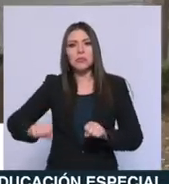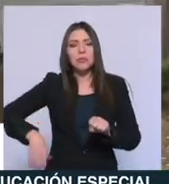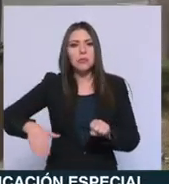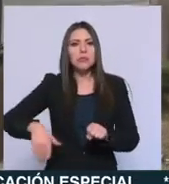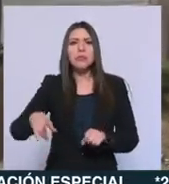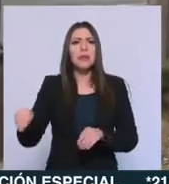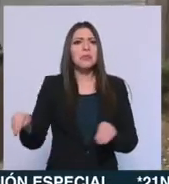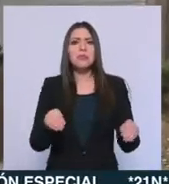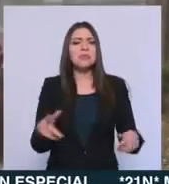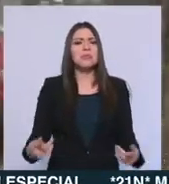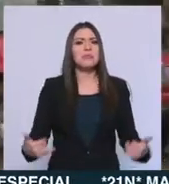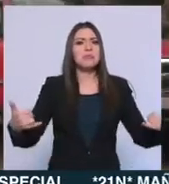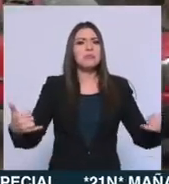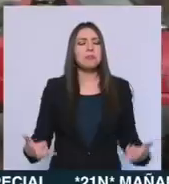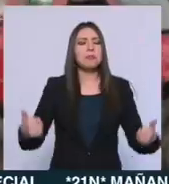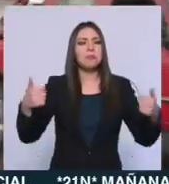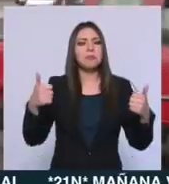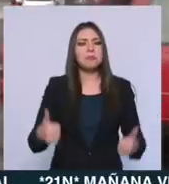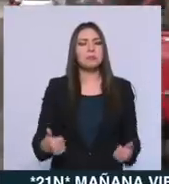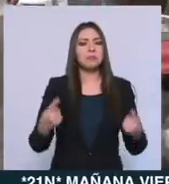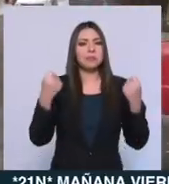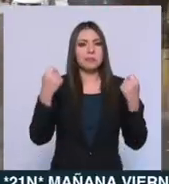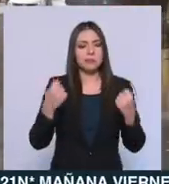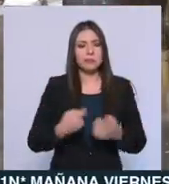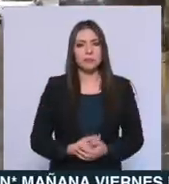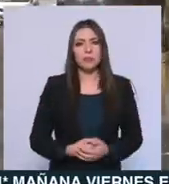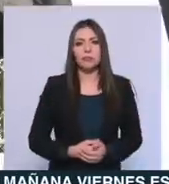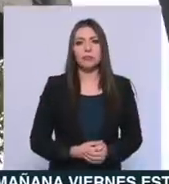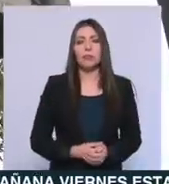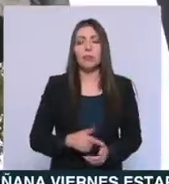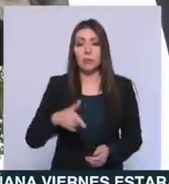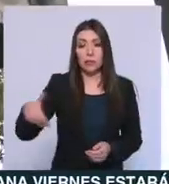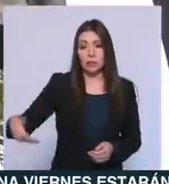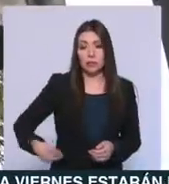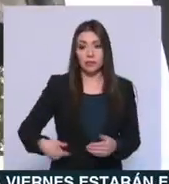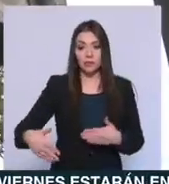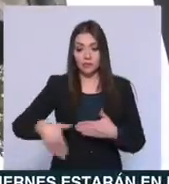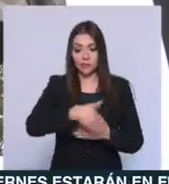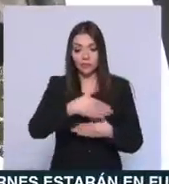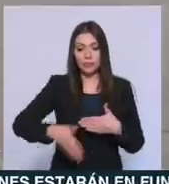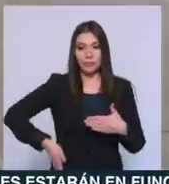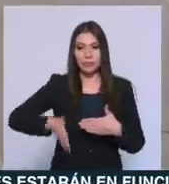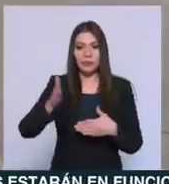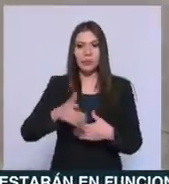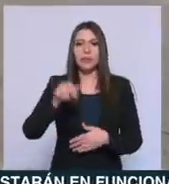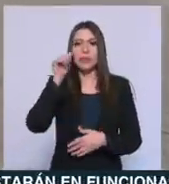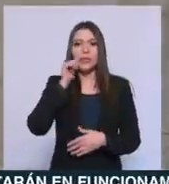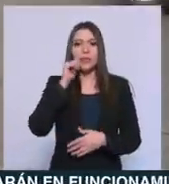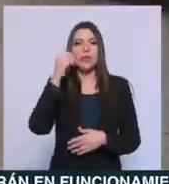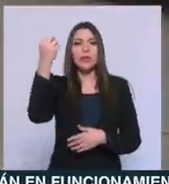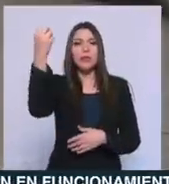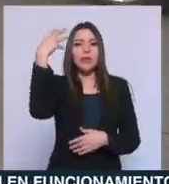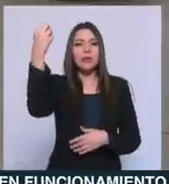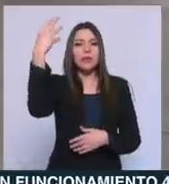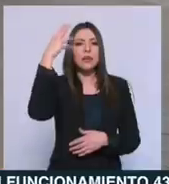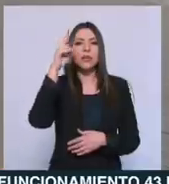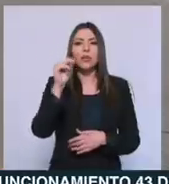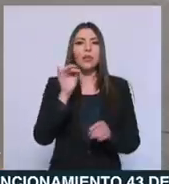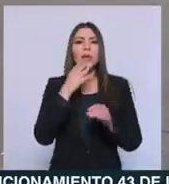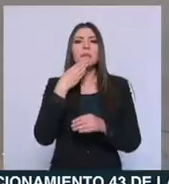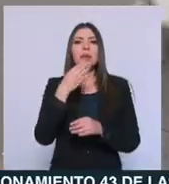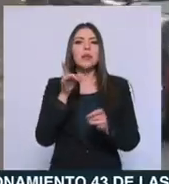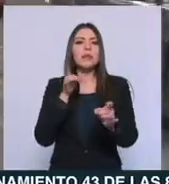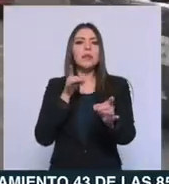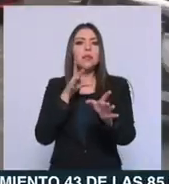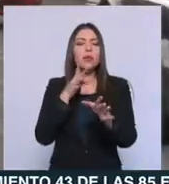baja, no se mueven. Los accidentes viales en este cruce se han hecho frecuentes por la escasa señalización del contraflujo y no respetar las señales